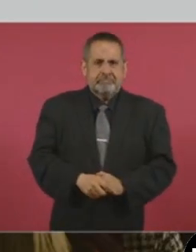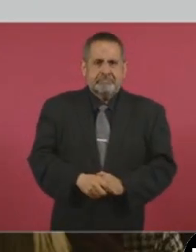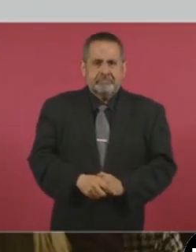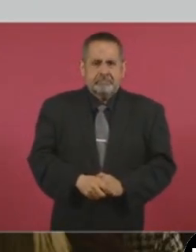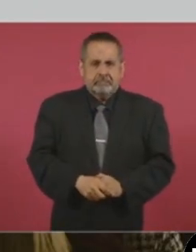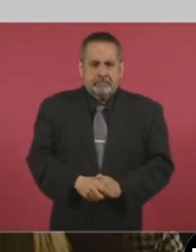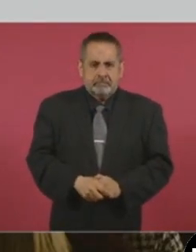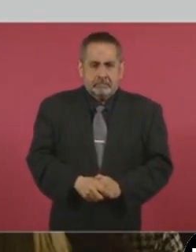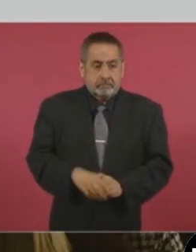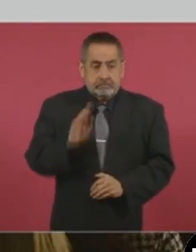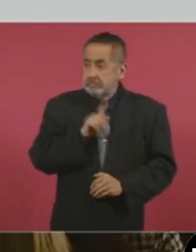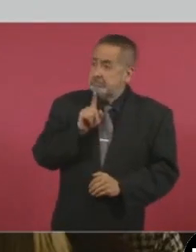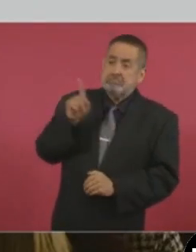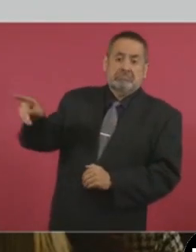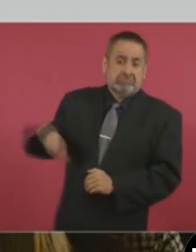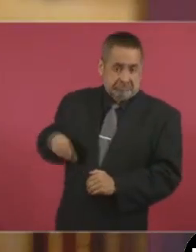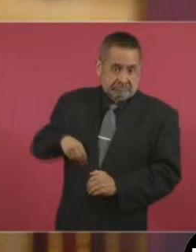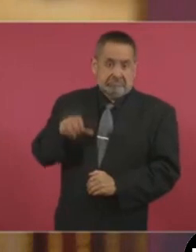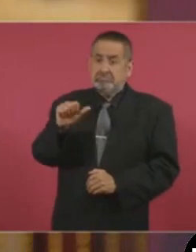a lo mejor me echó la culpa.